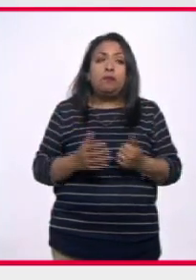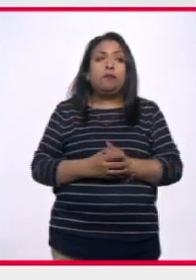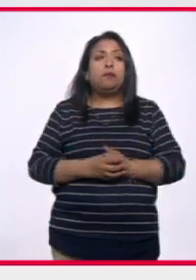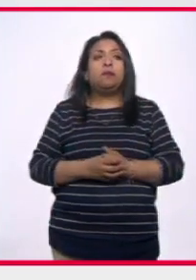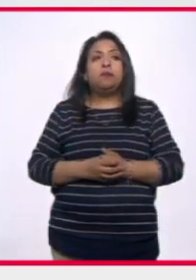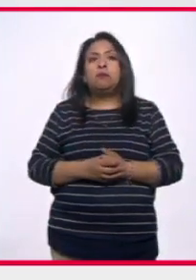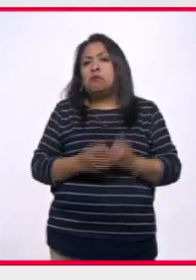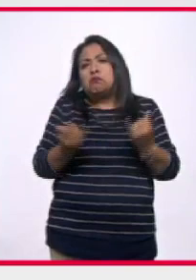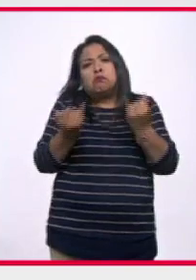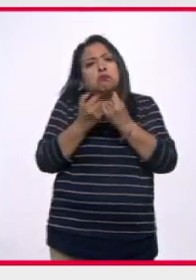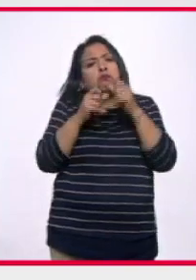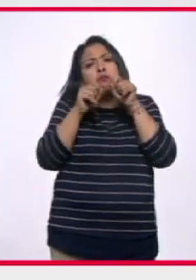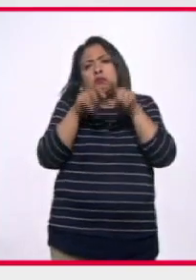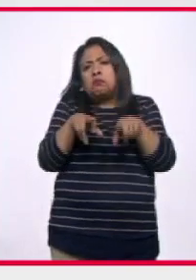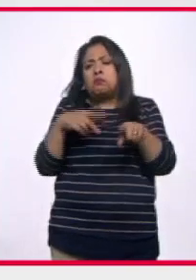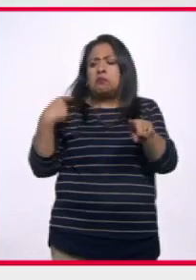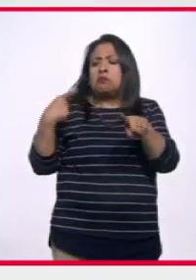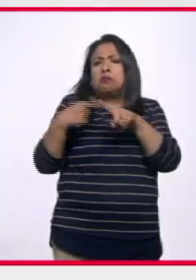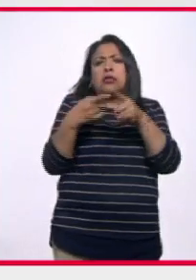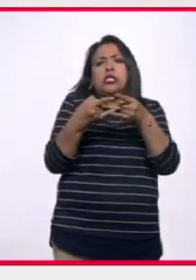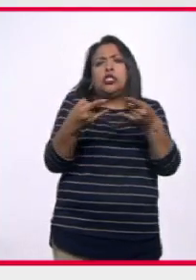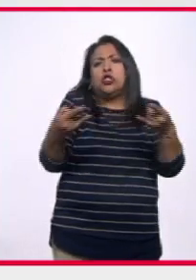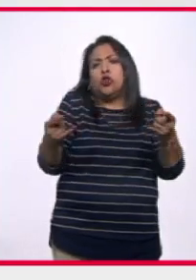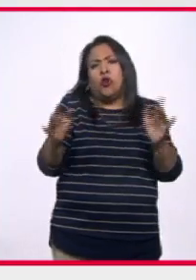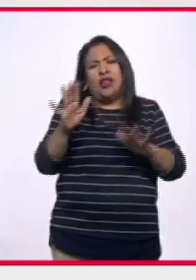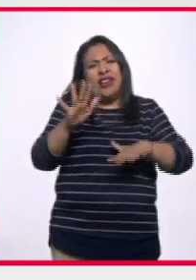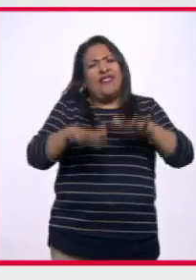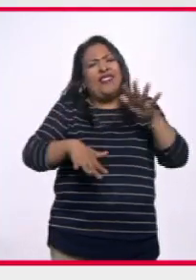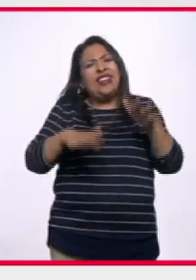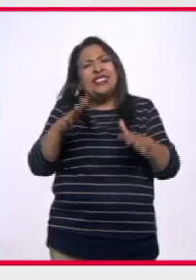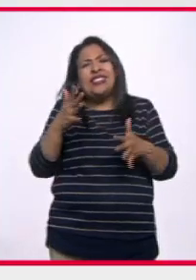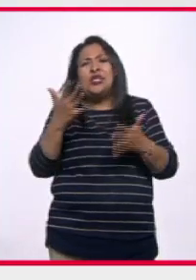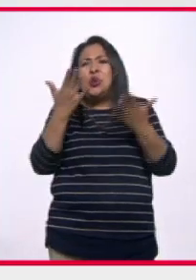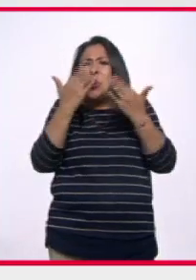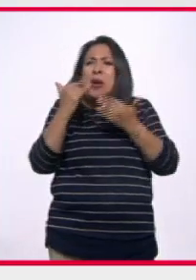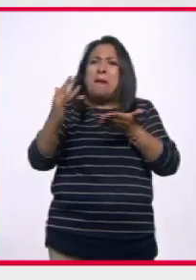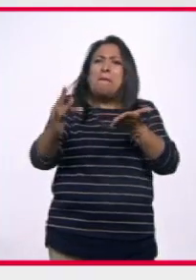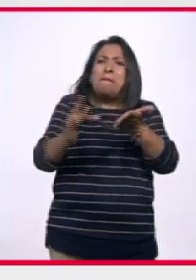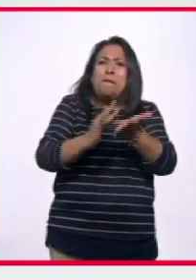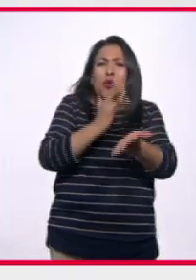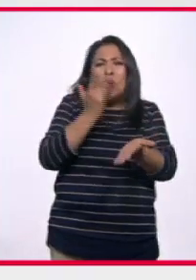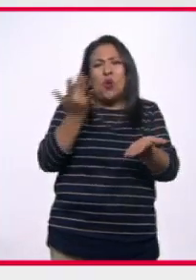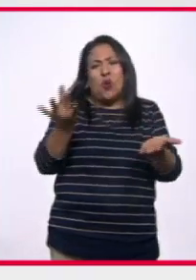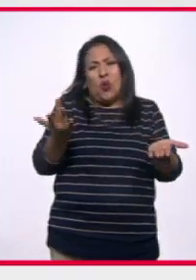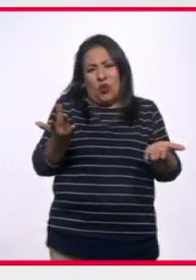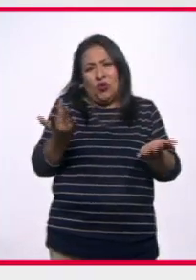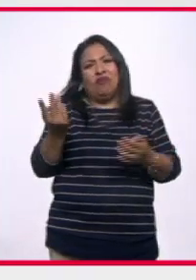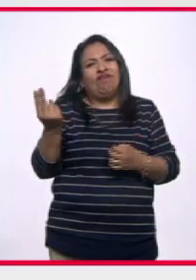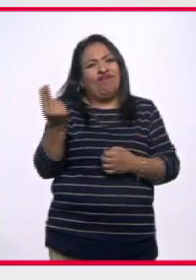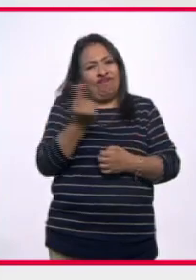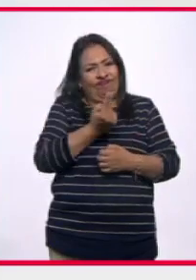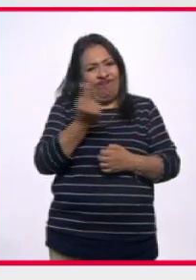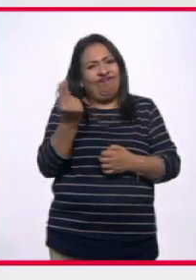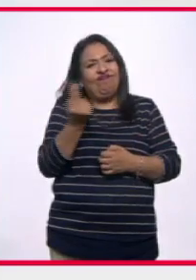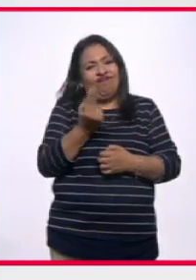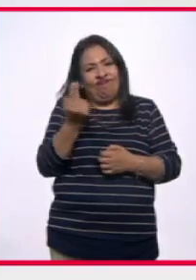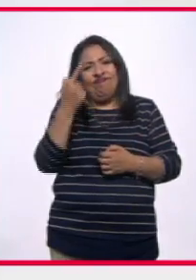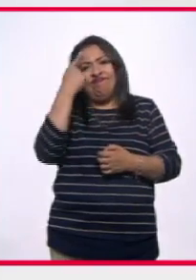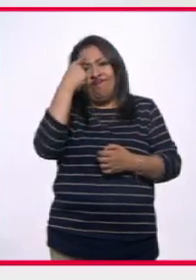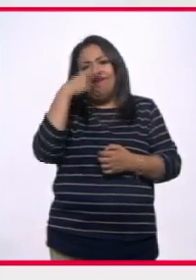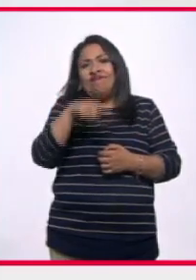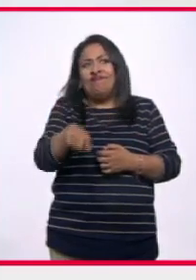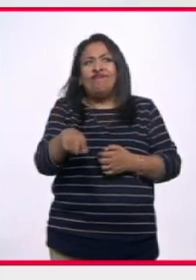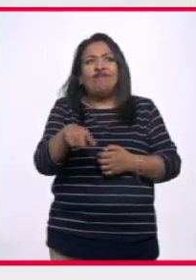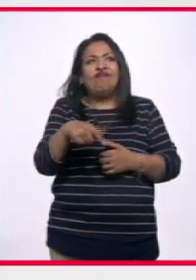también por razones históricas no siempre encuentran el apoyo que se necesita para